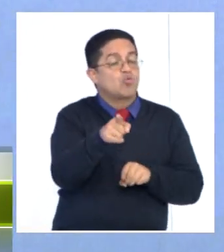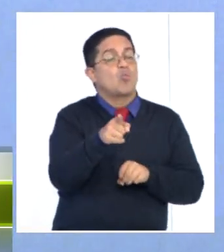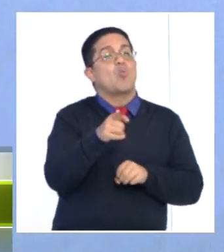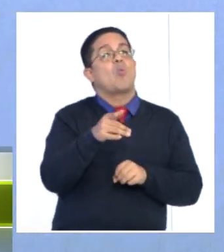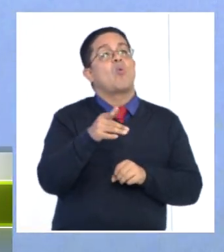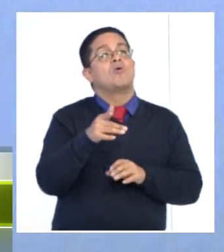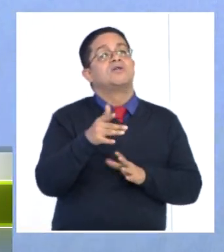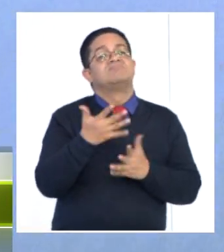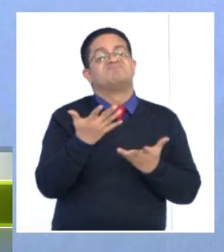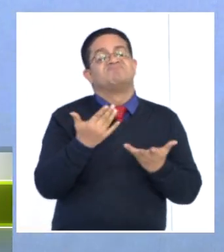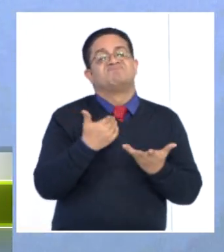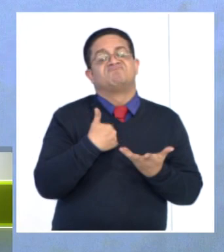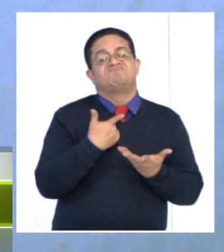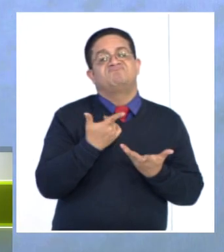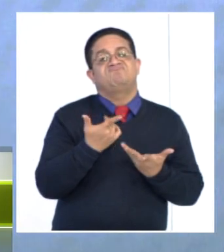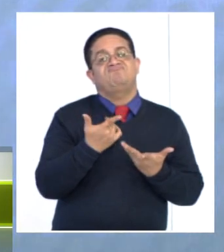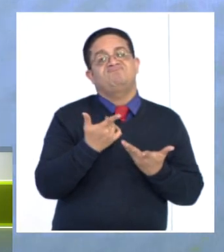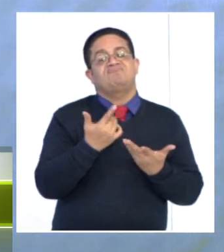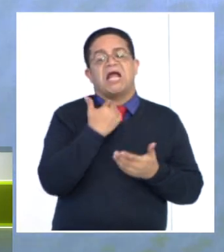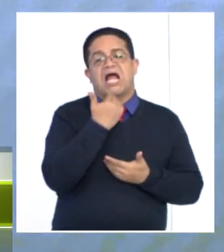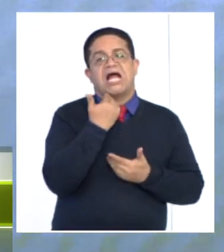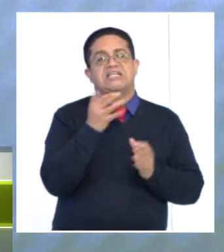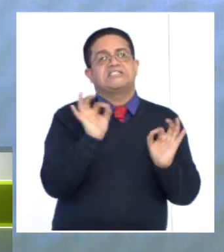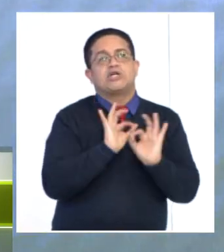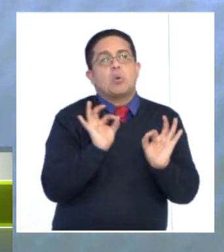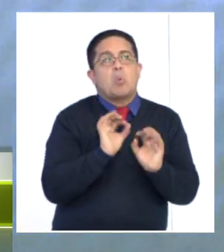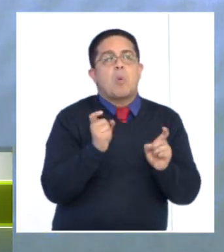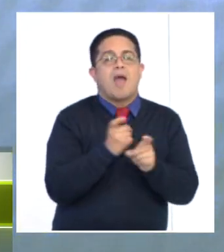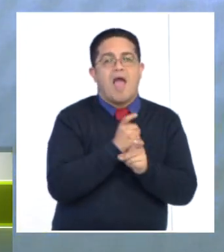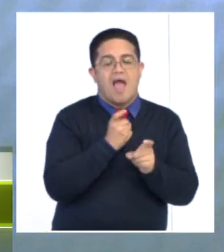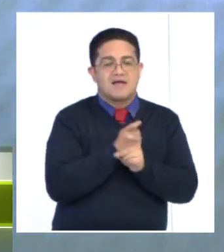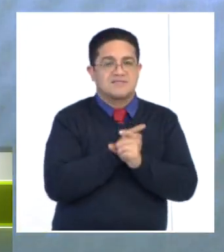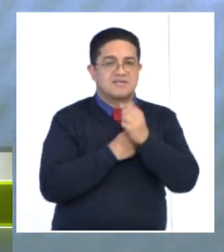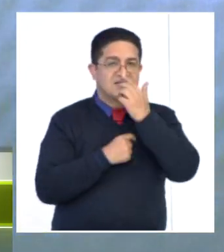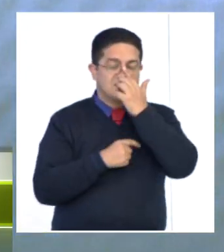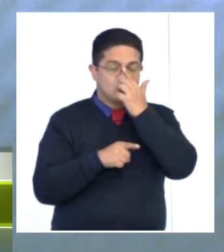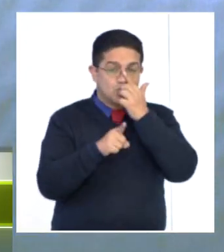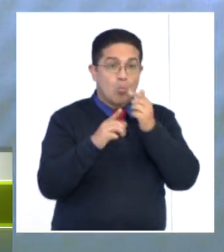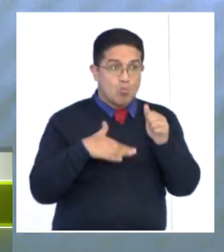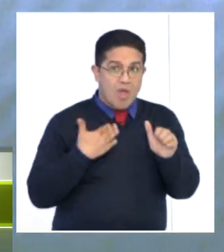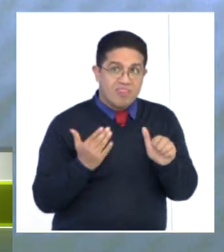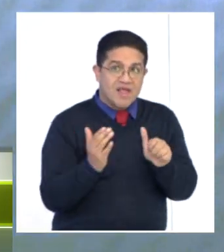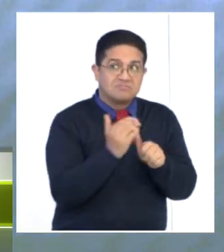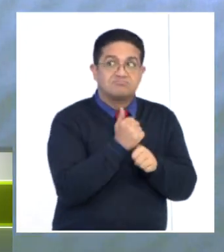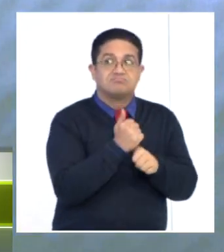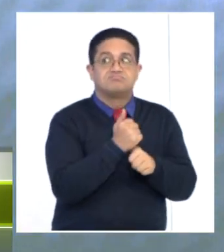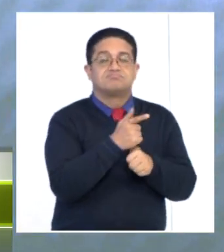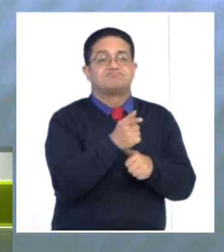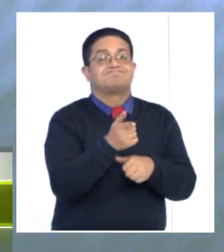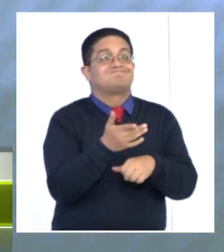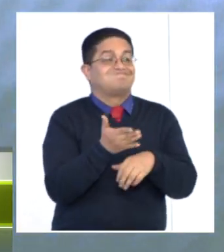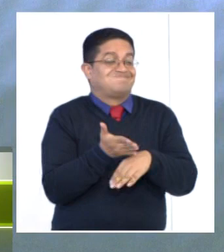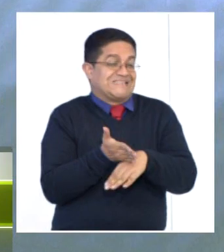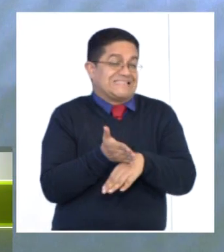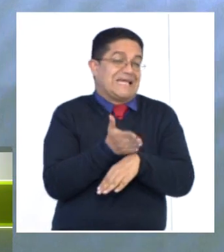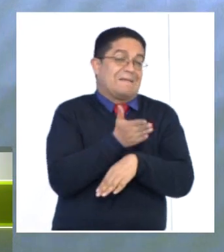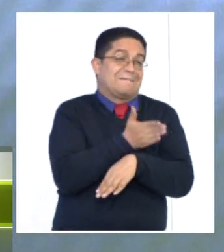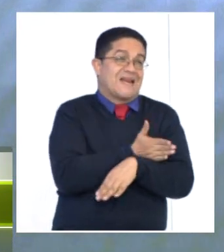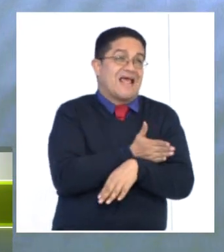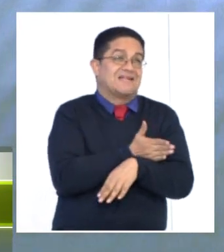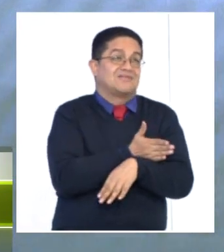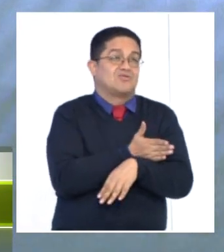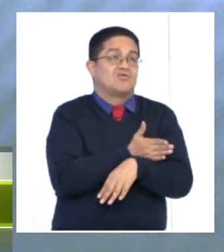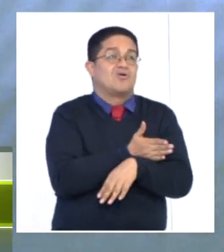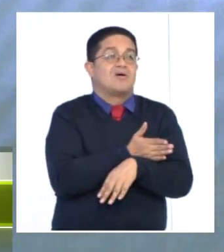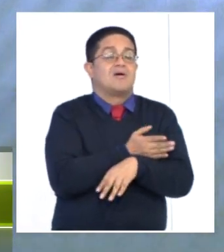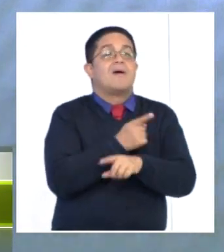aplica a casi ningún cáncer, tú puedes llegar a diagnosticar un cáncer de próstata que si está en una etapa muy temprana, que la palabra es